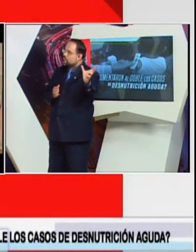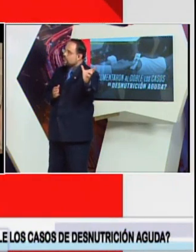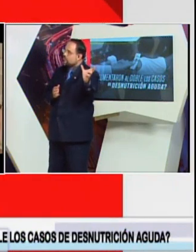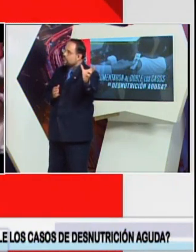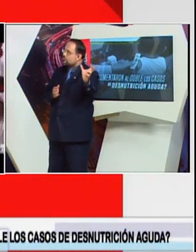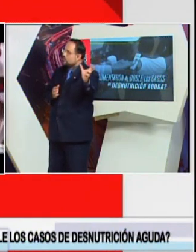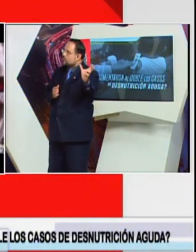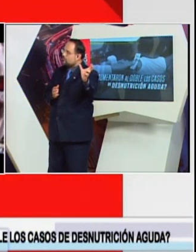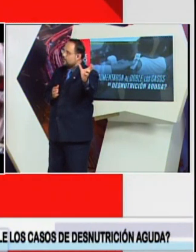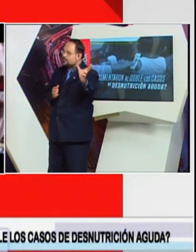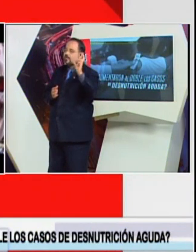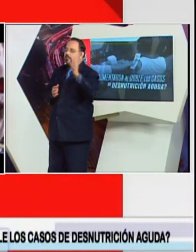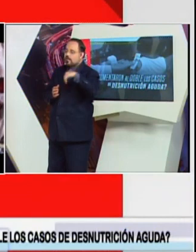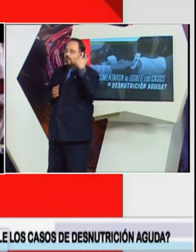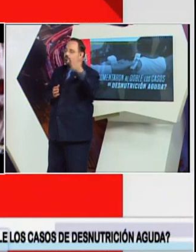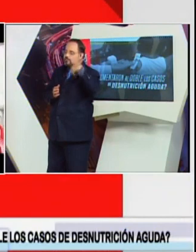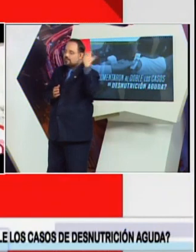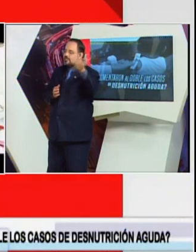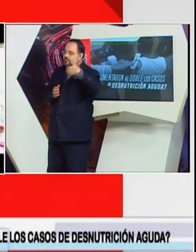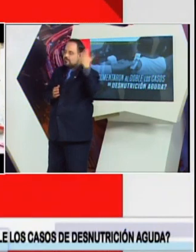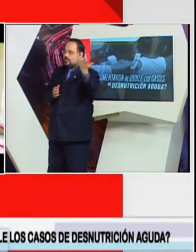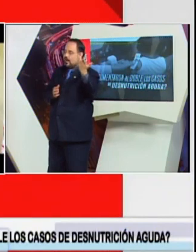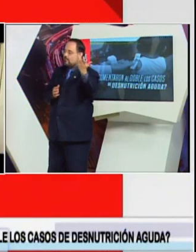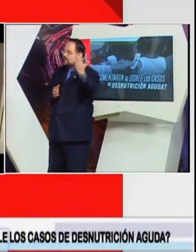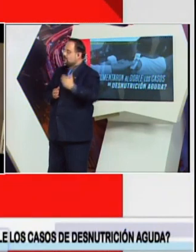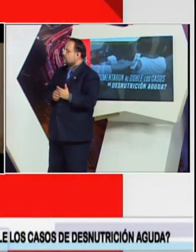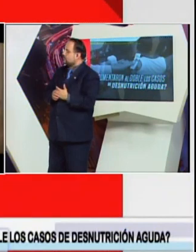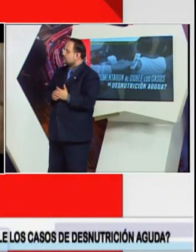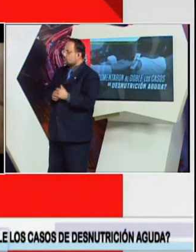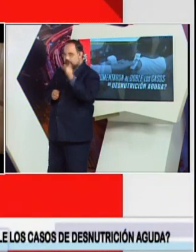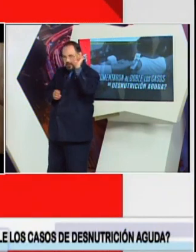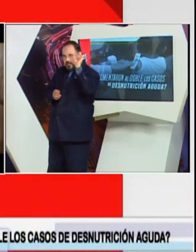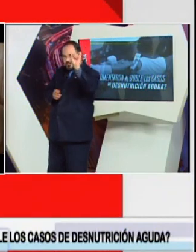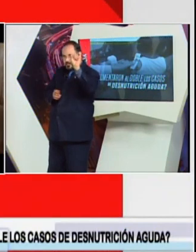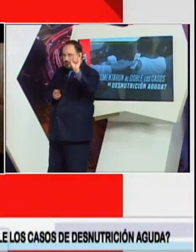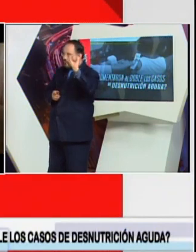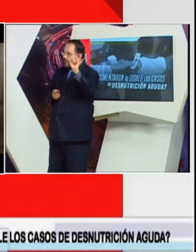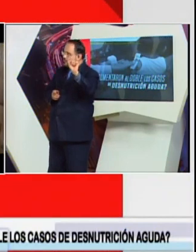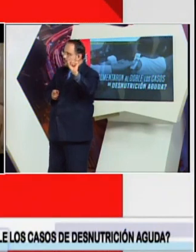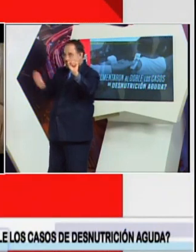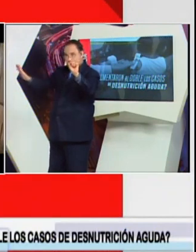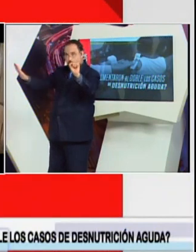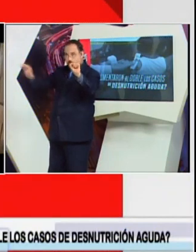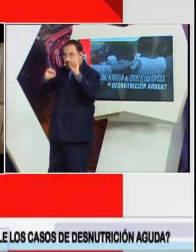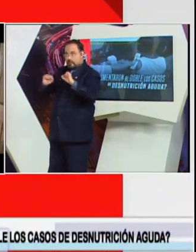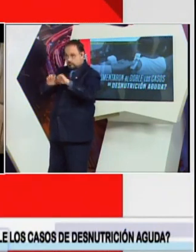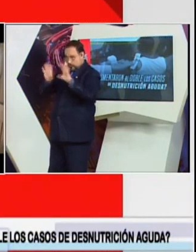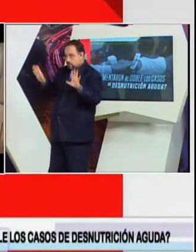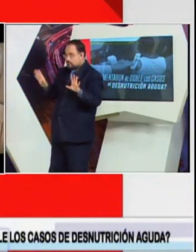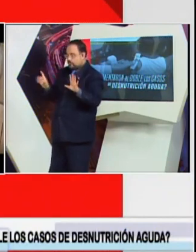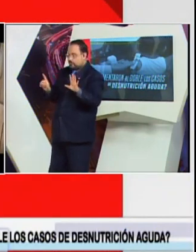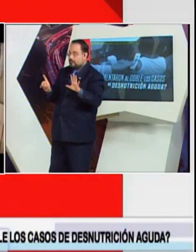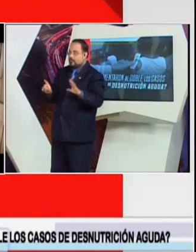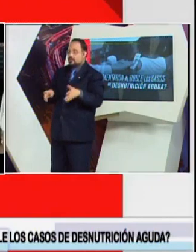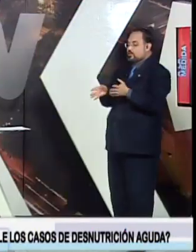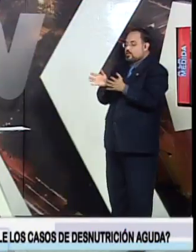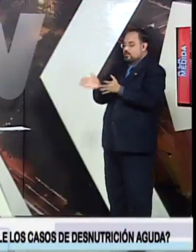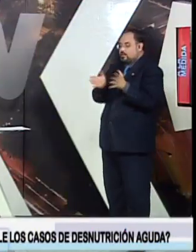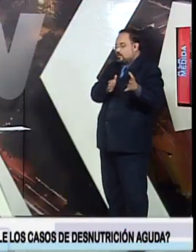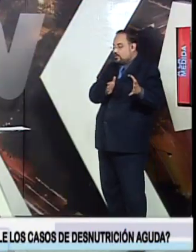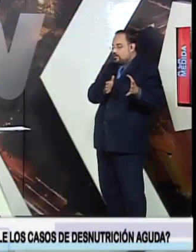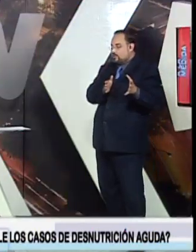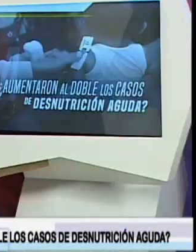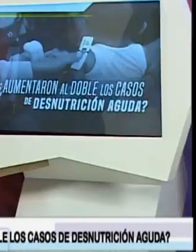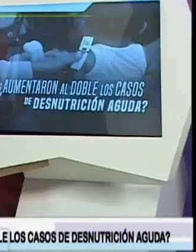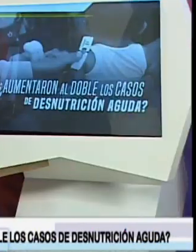comprometidos para el futuro del país de que nos va a servir a avanzar en otras cosas si no trabajamos en estos datos datos importantes saber